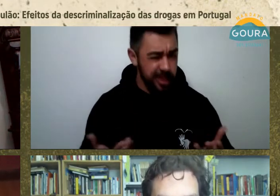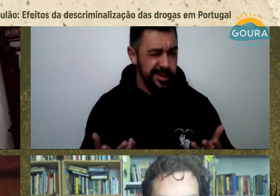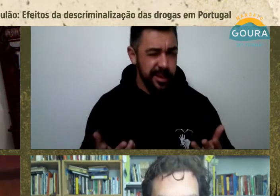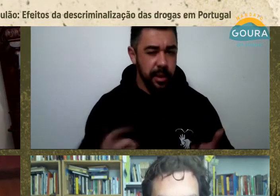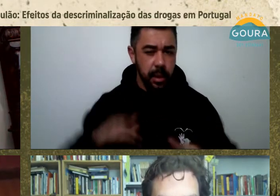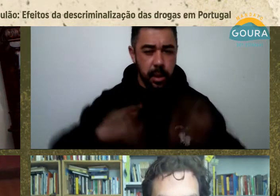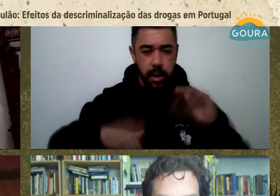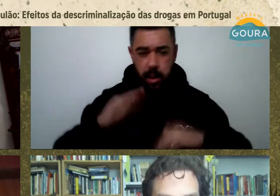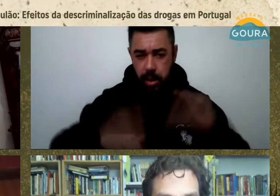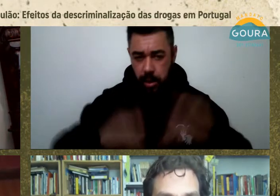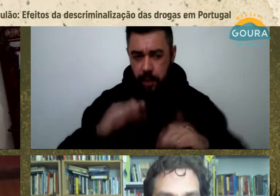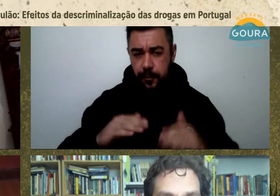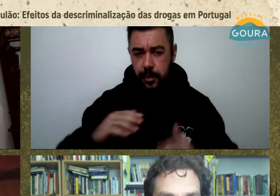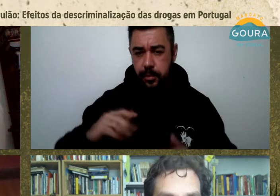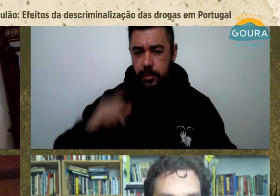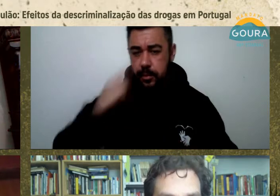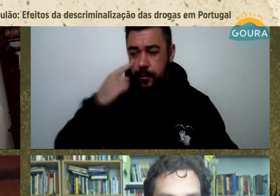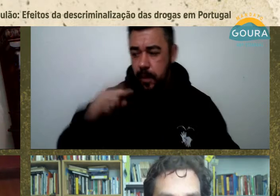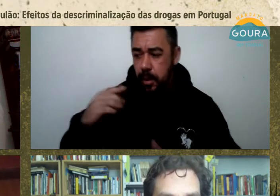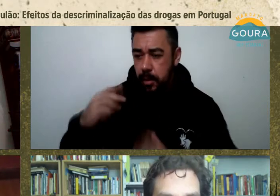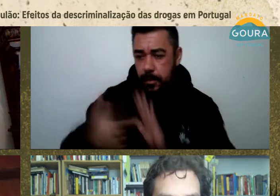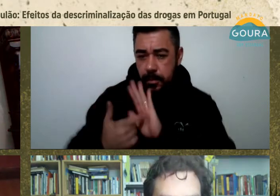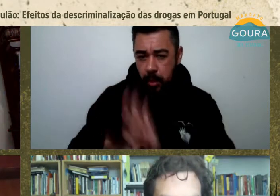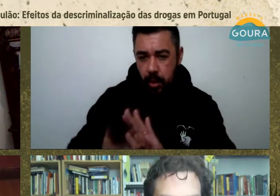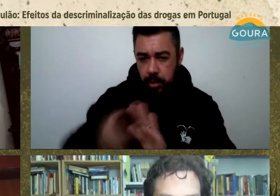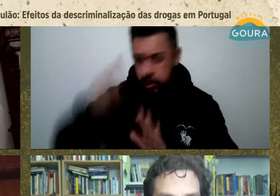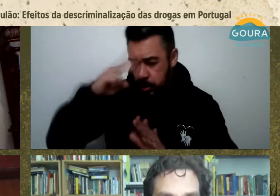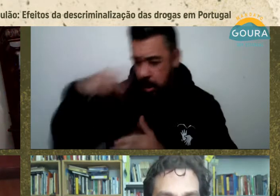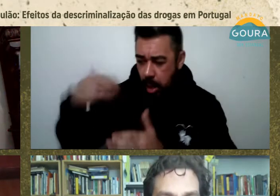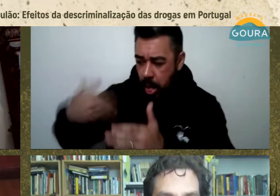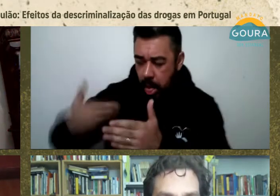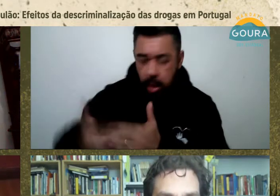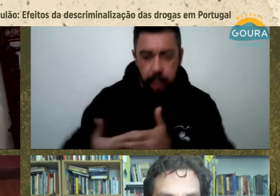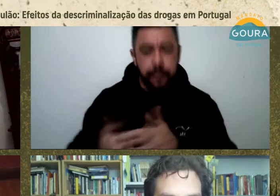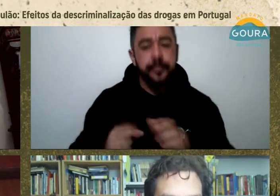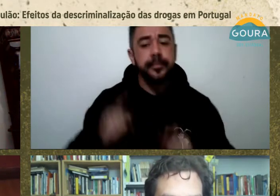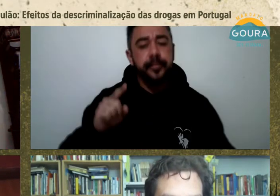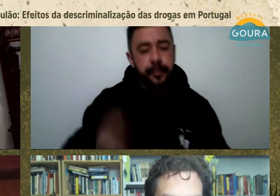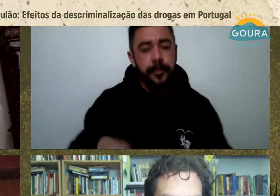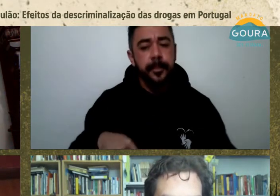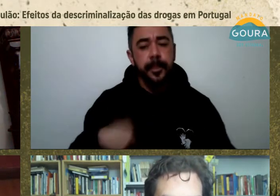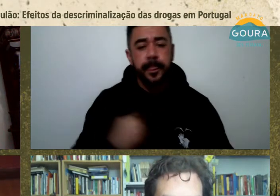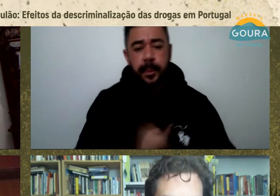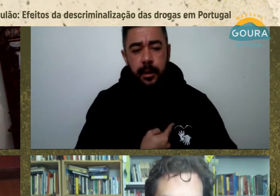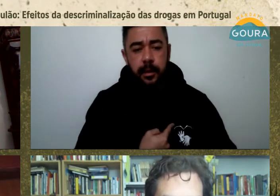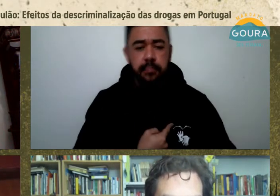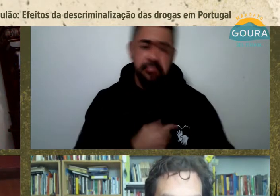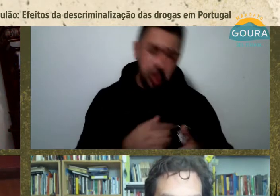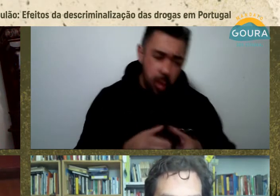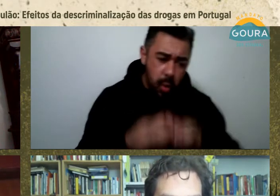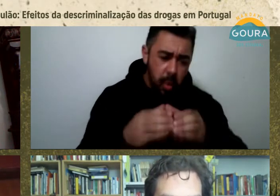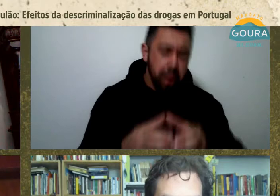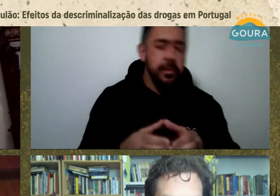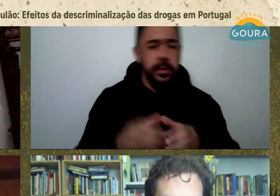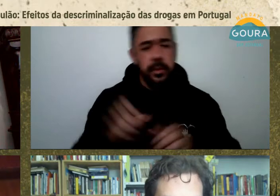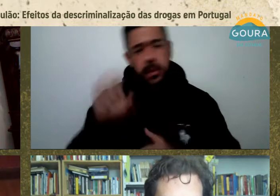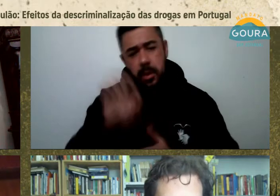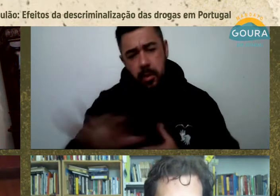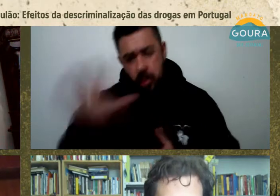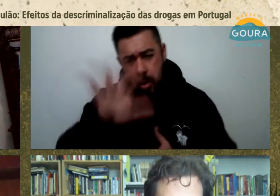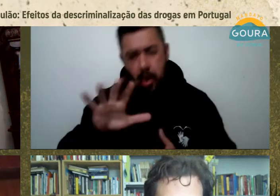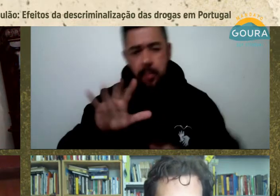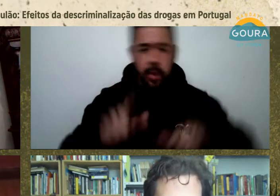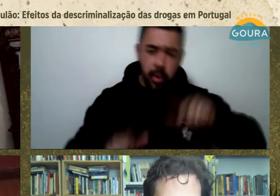largo de la historia y que ha mostrado una gran seguridad y que podría entrar dentro de lo que Comisión Europea y algunos países como